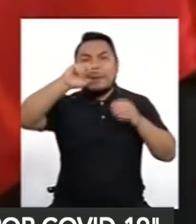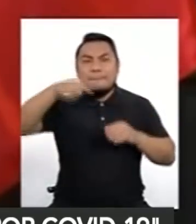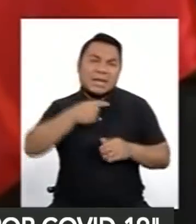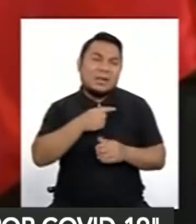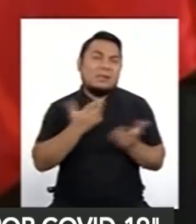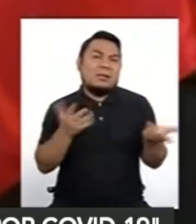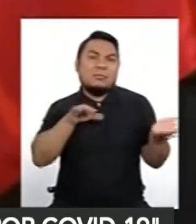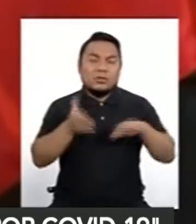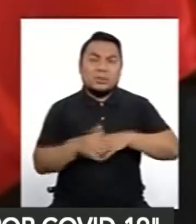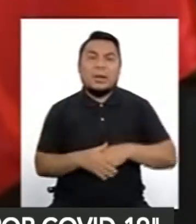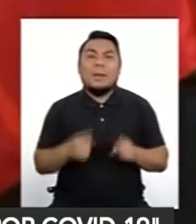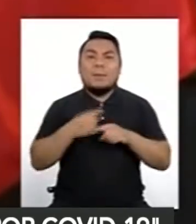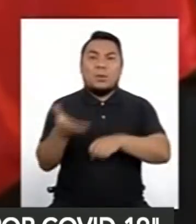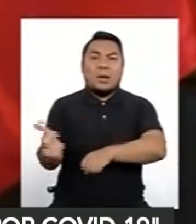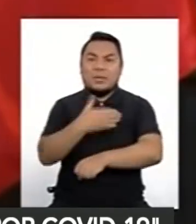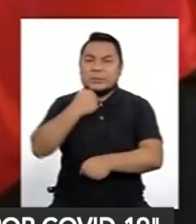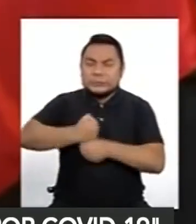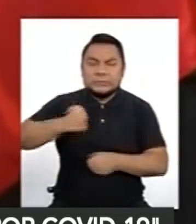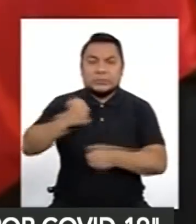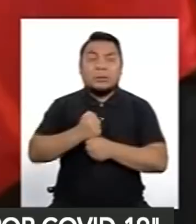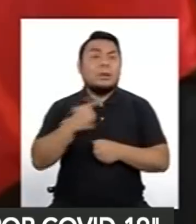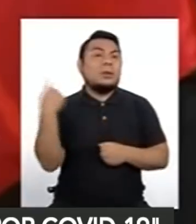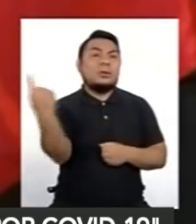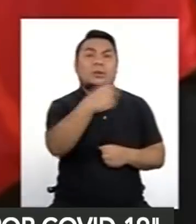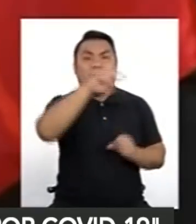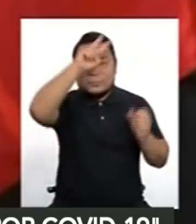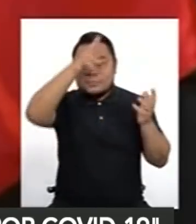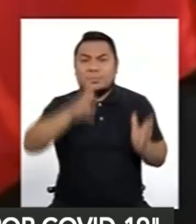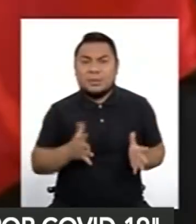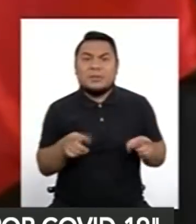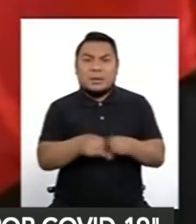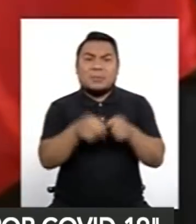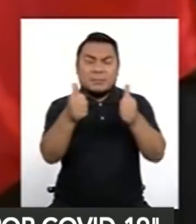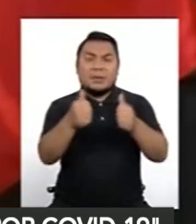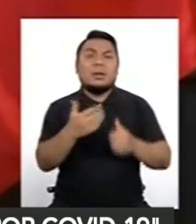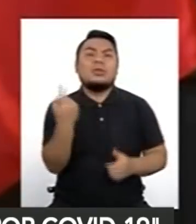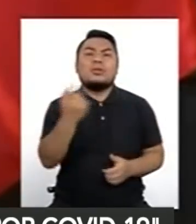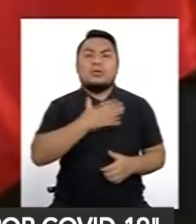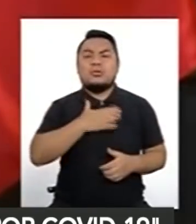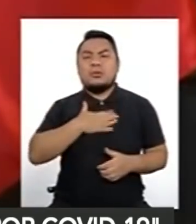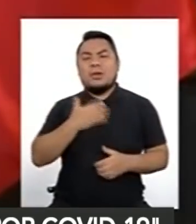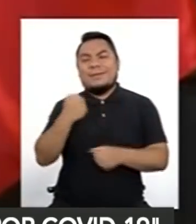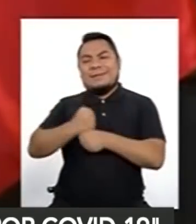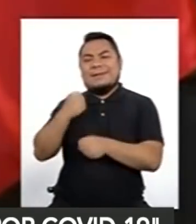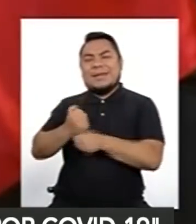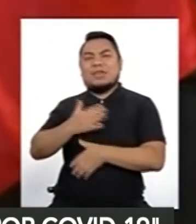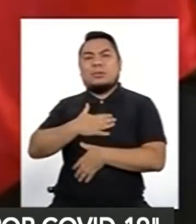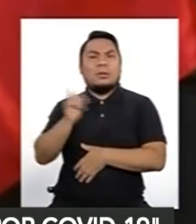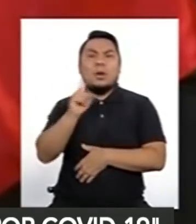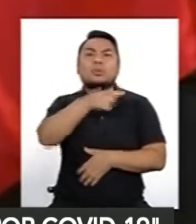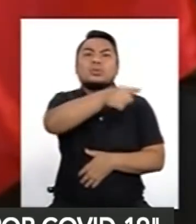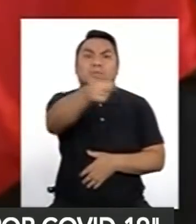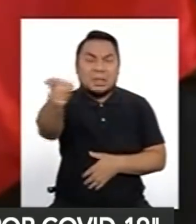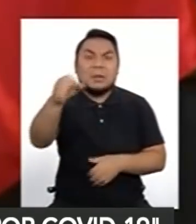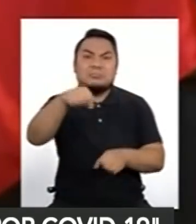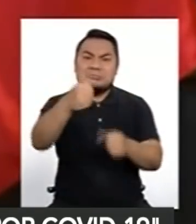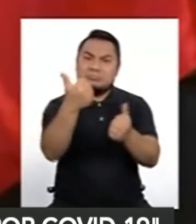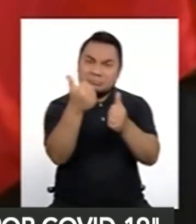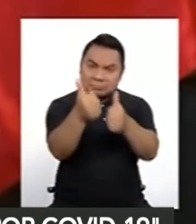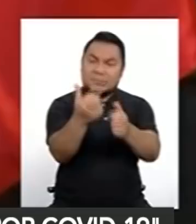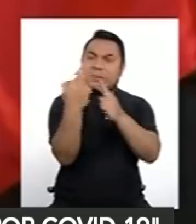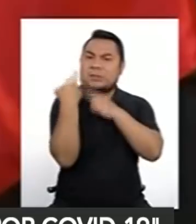con la medida y con el esfuerzo de todos los peruanos, no solamente de las autoridades, sino de ustedes que